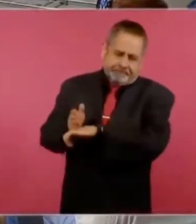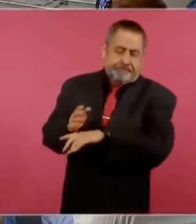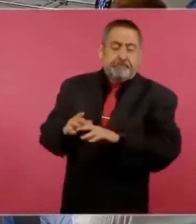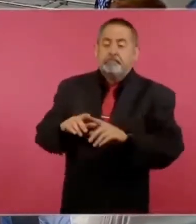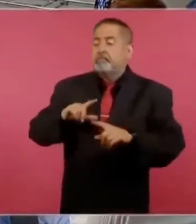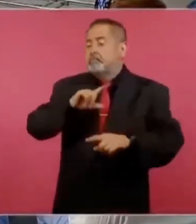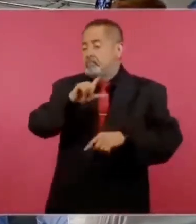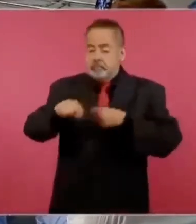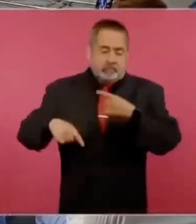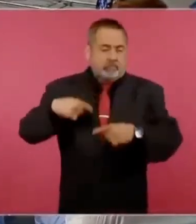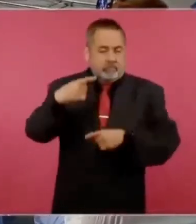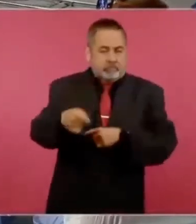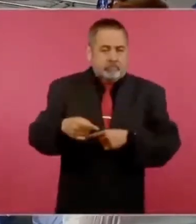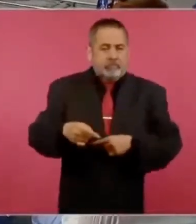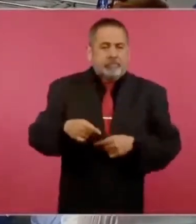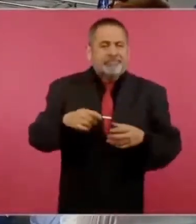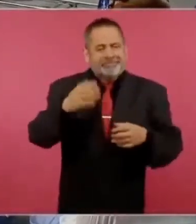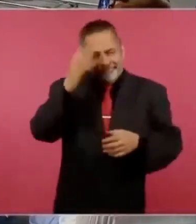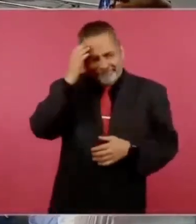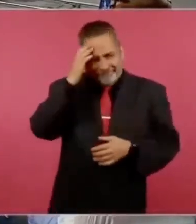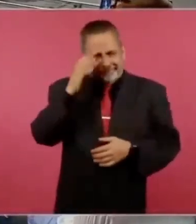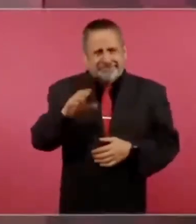y viene lo de Odebrecht